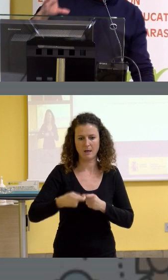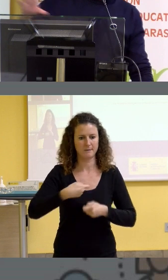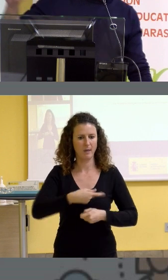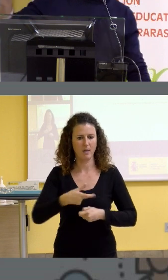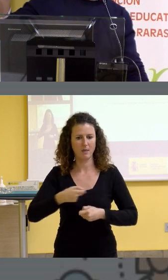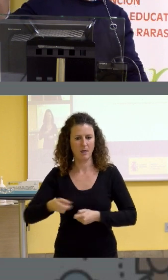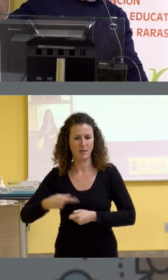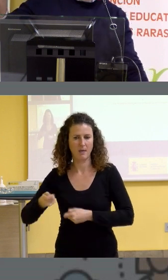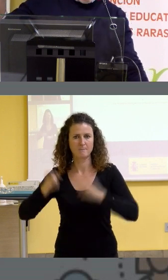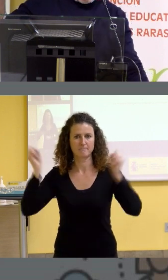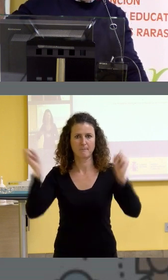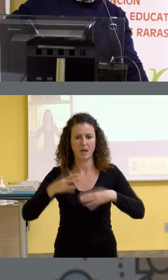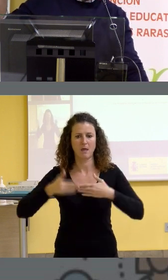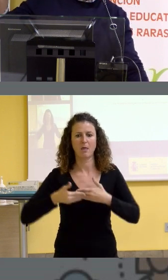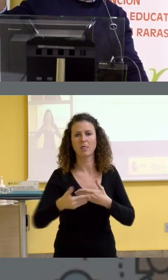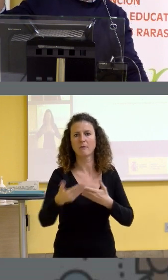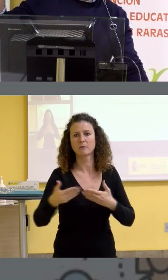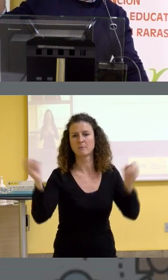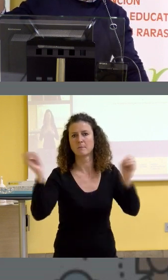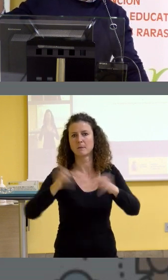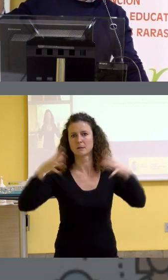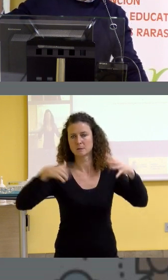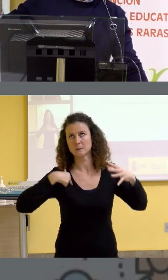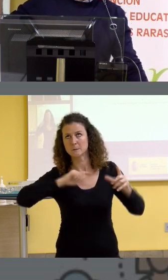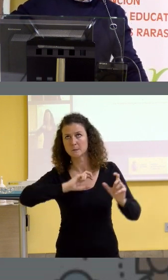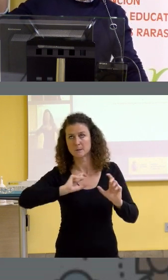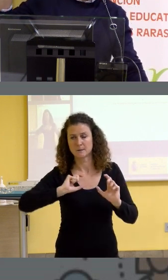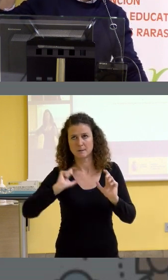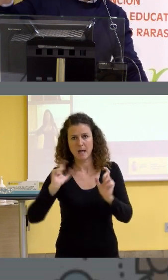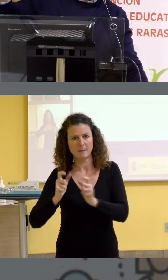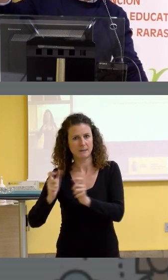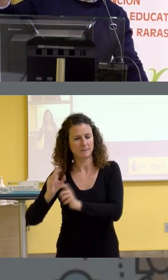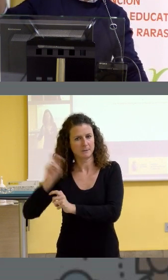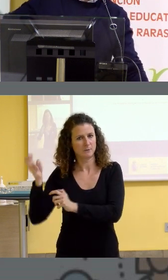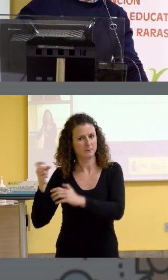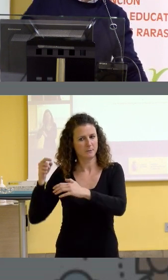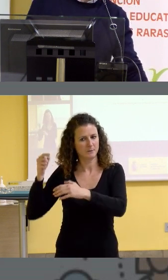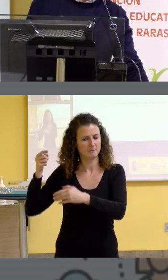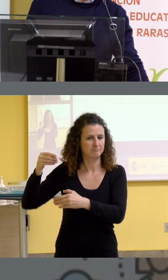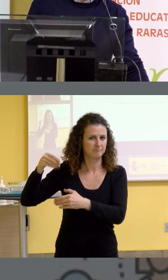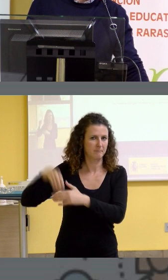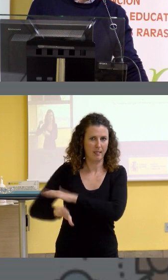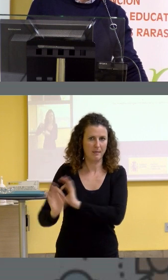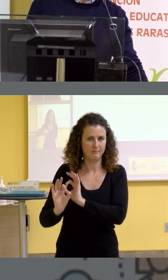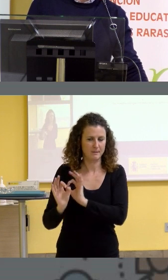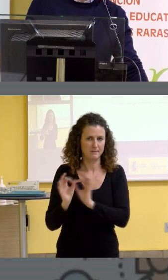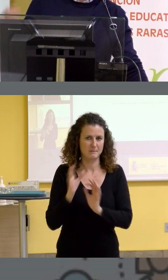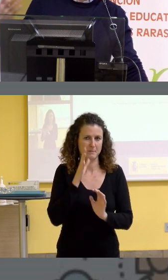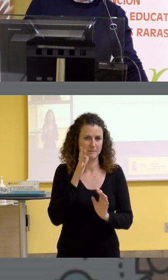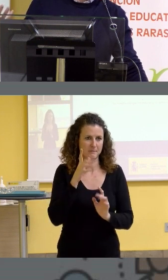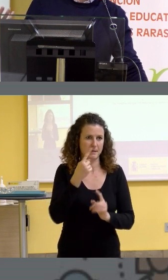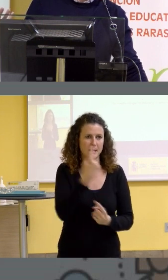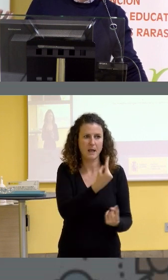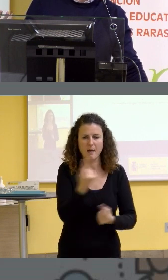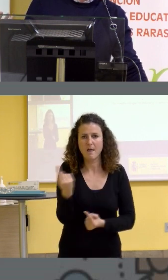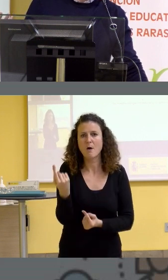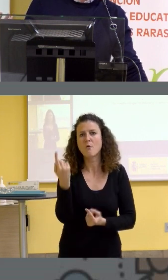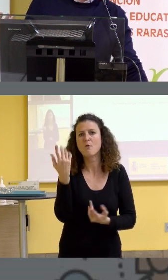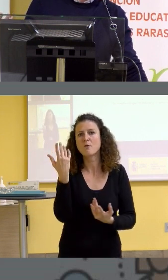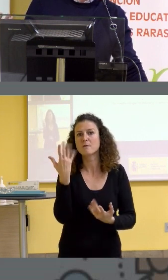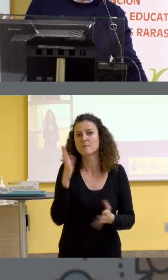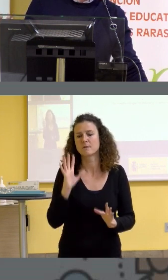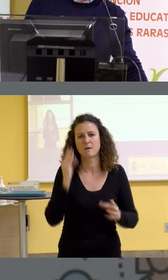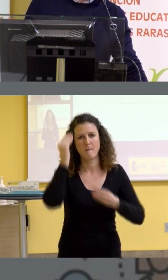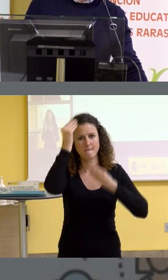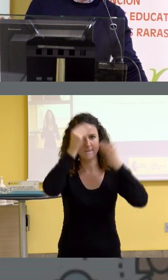Y no me voy a meter en otros escenarios para no complicar el tema, que cada uno lo considere, pero el pensamiento mágico